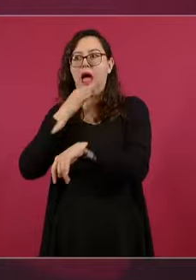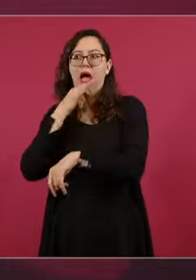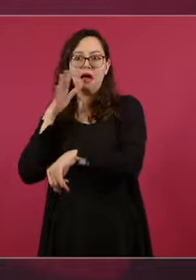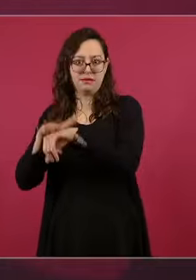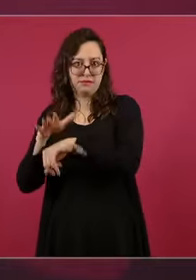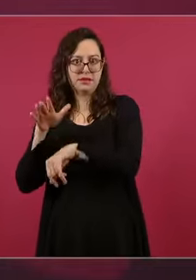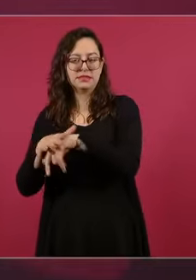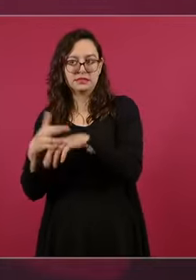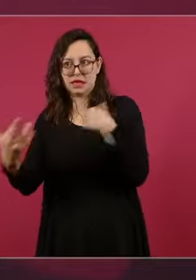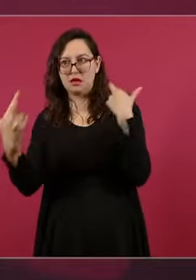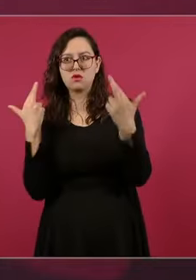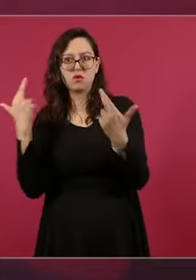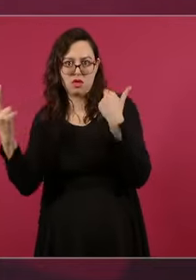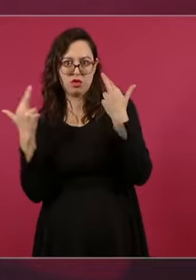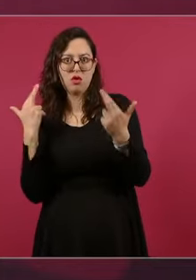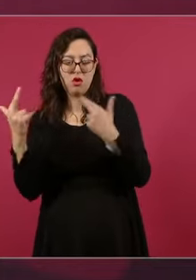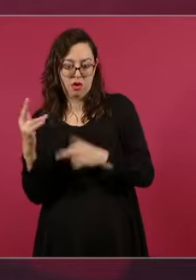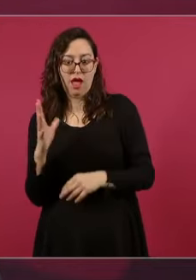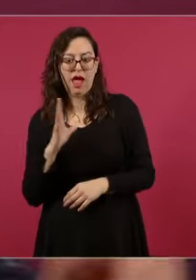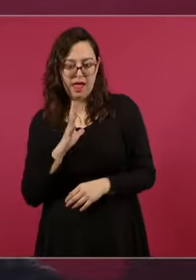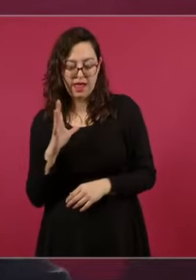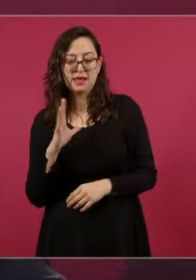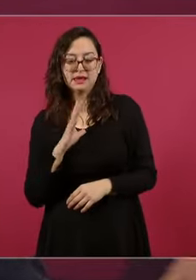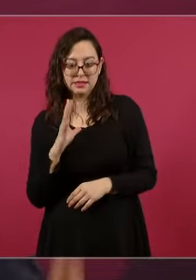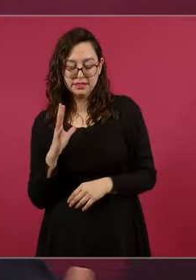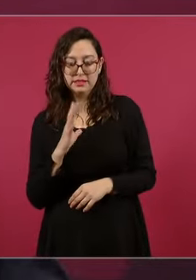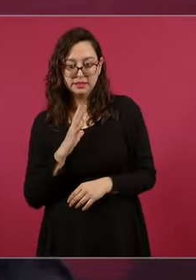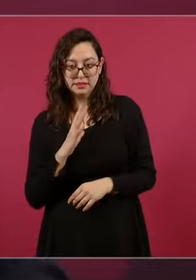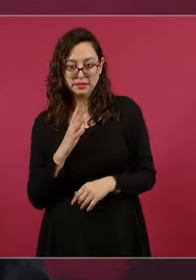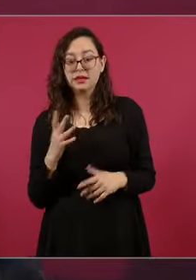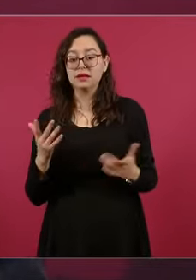pues baja la presión y con sensores